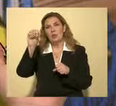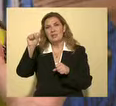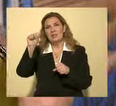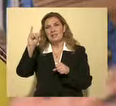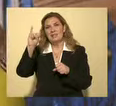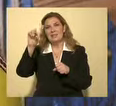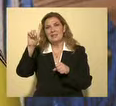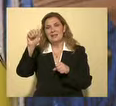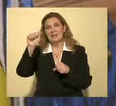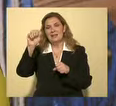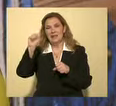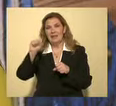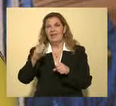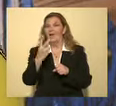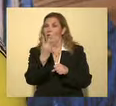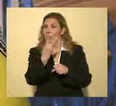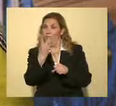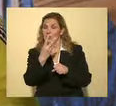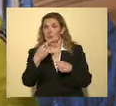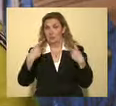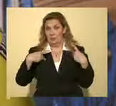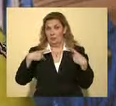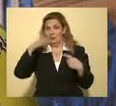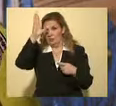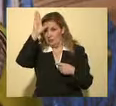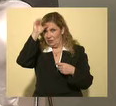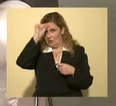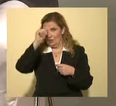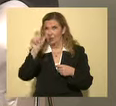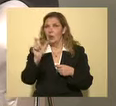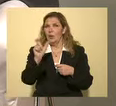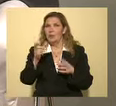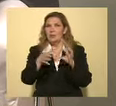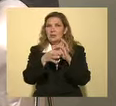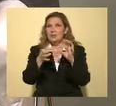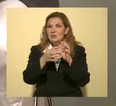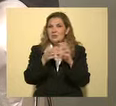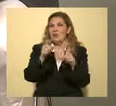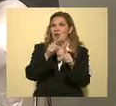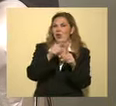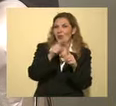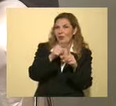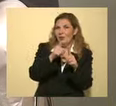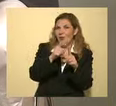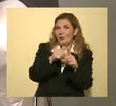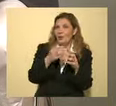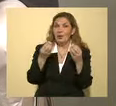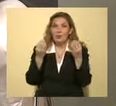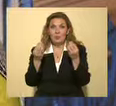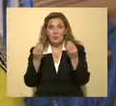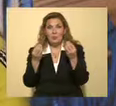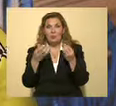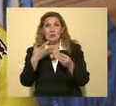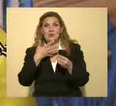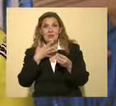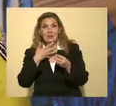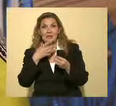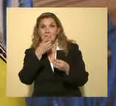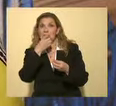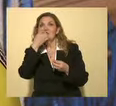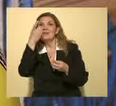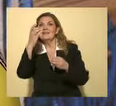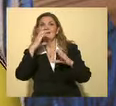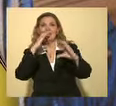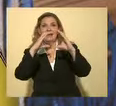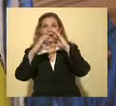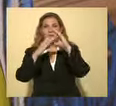siempre y cuando los dos estén de acuerdo. Claro, por supuesto. Entonces, cuando hablo entre broma y broma, porque mucho de lo que tenemos que decir en la